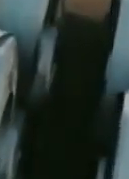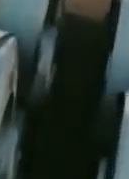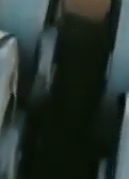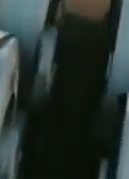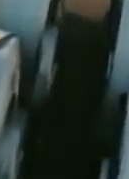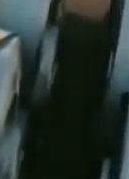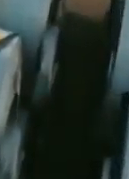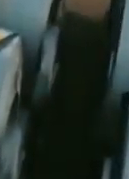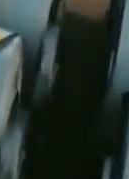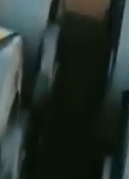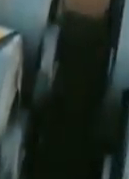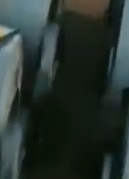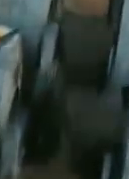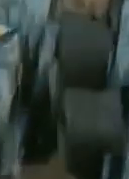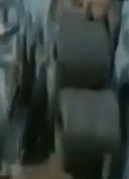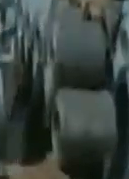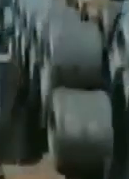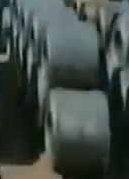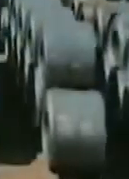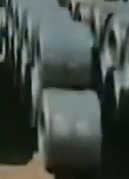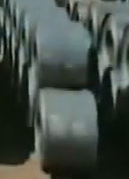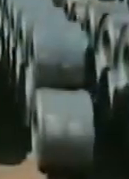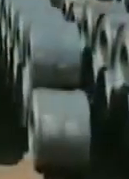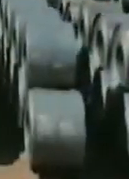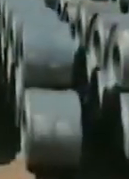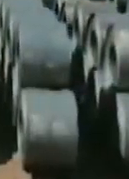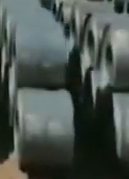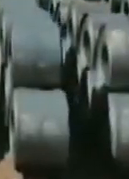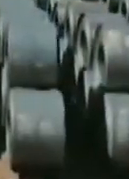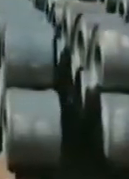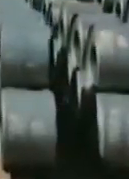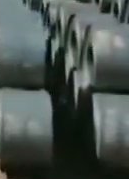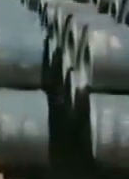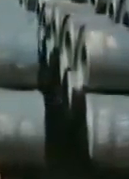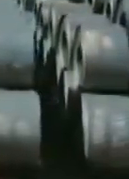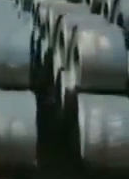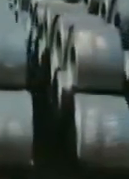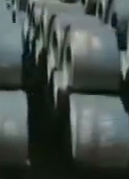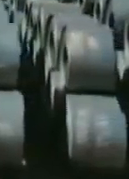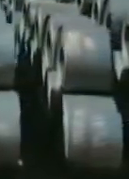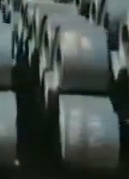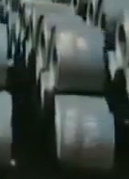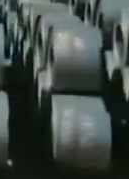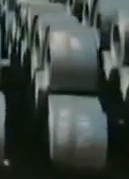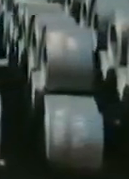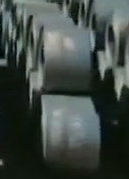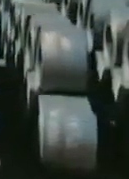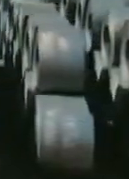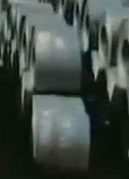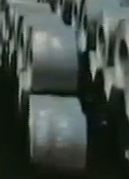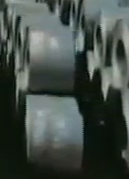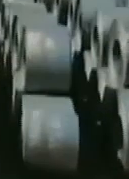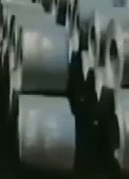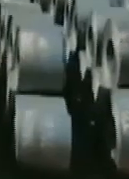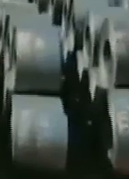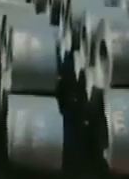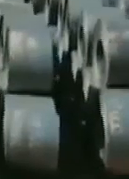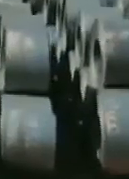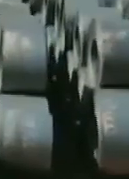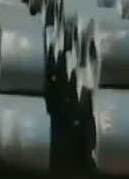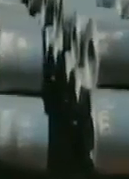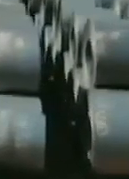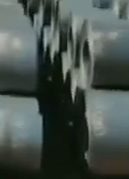Así es a esta hora establecemos el contacto informativo desde la siderúrgica del Orinoco Alfredo maneiro en Puerto Ordaz estado Bolívar para transmitir